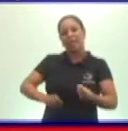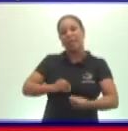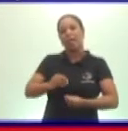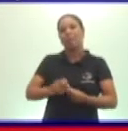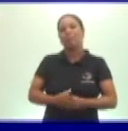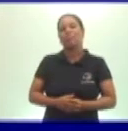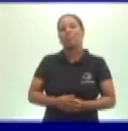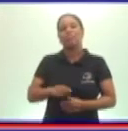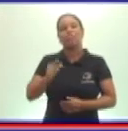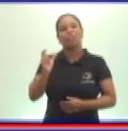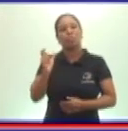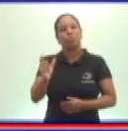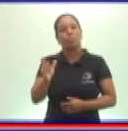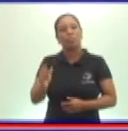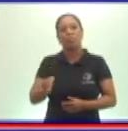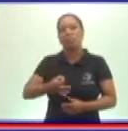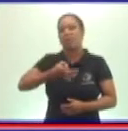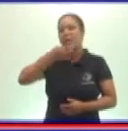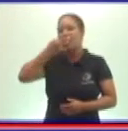poco explicando